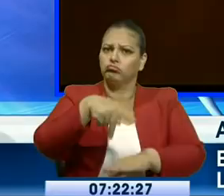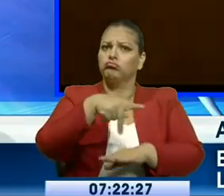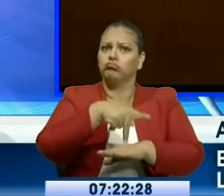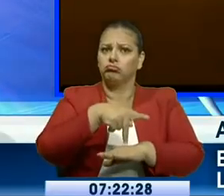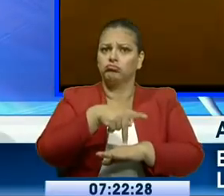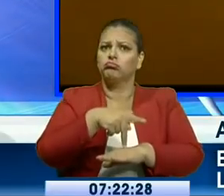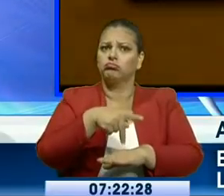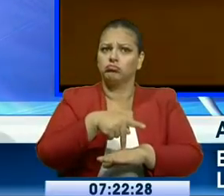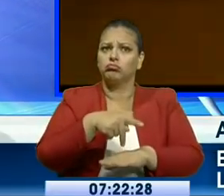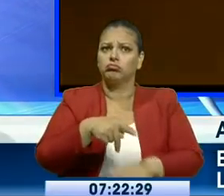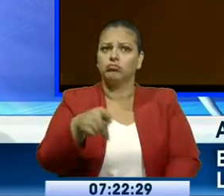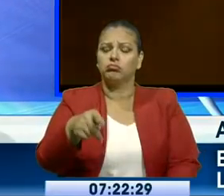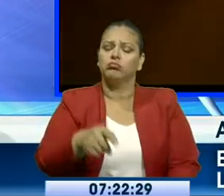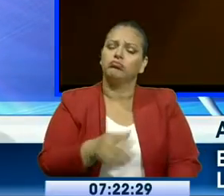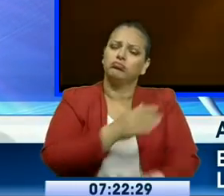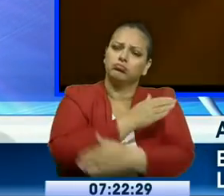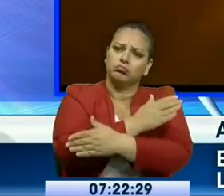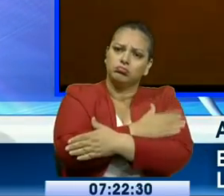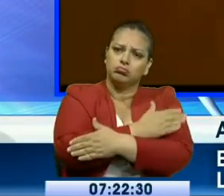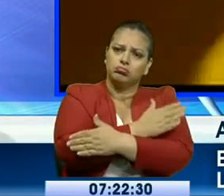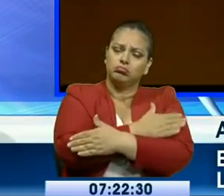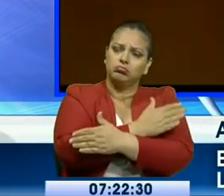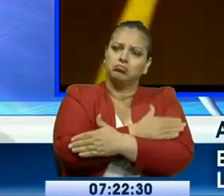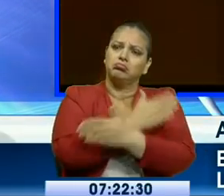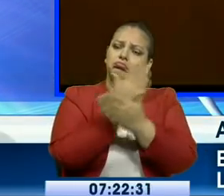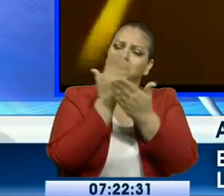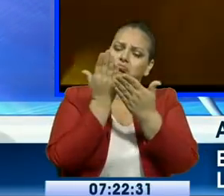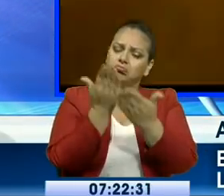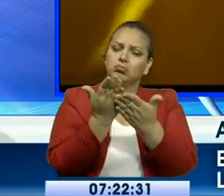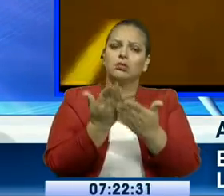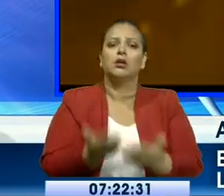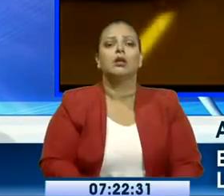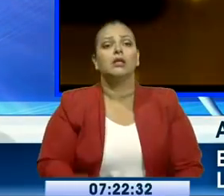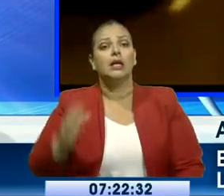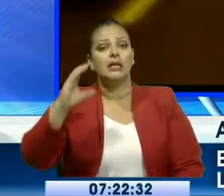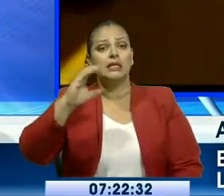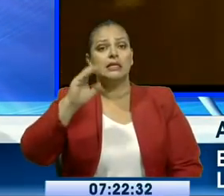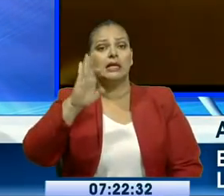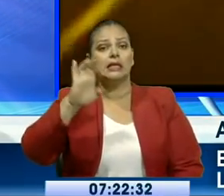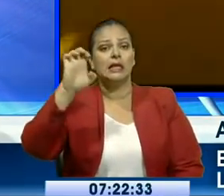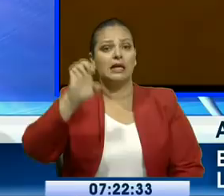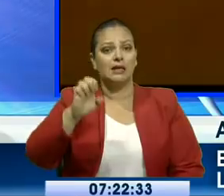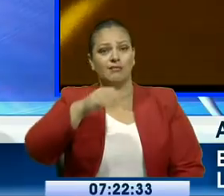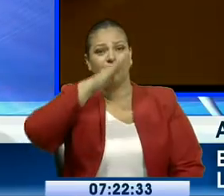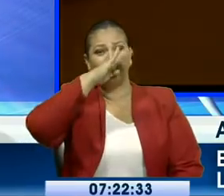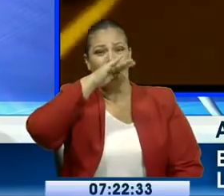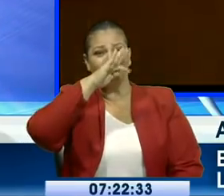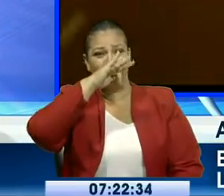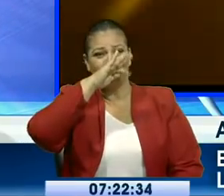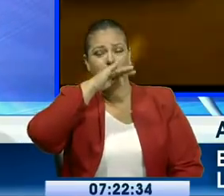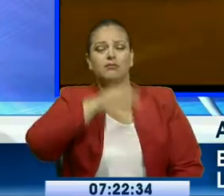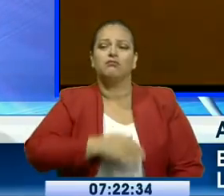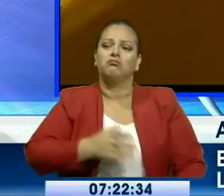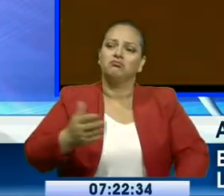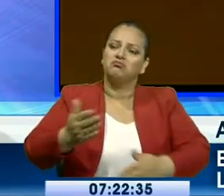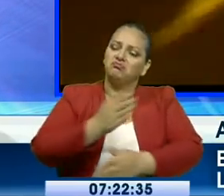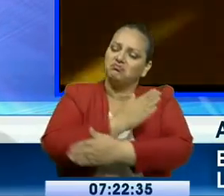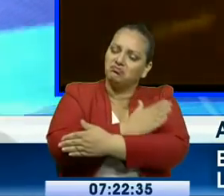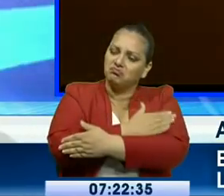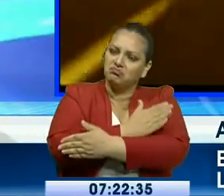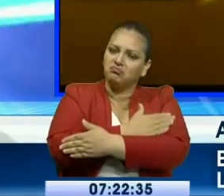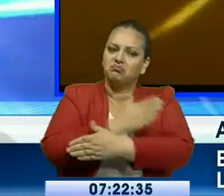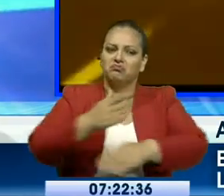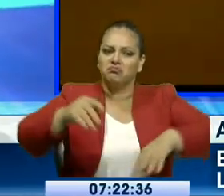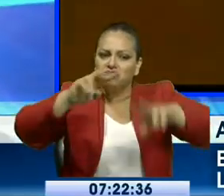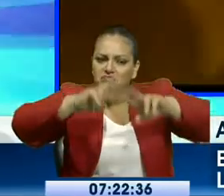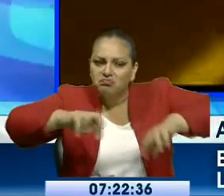con su trabajo, y también felicitar a la CTE por la acción rápida al investigar y al dar con el paradero de este mal ciudadano. Y